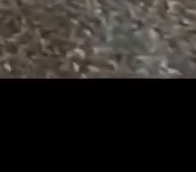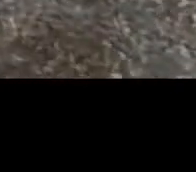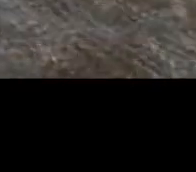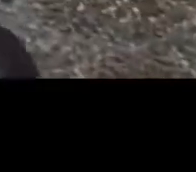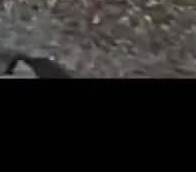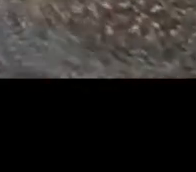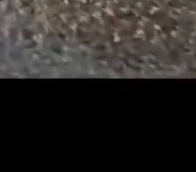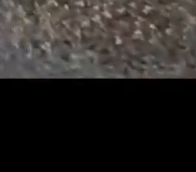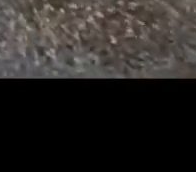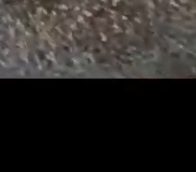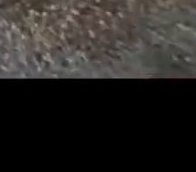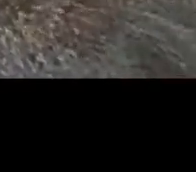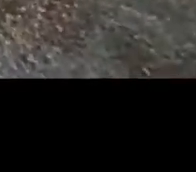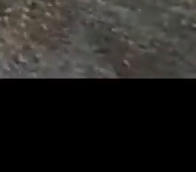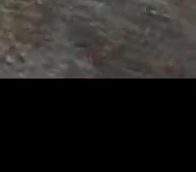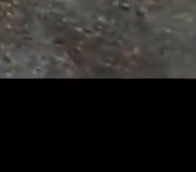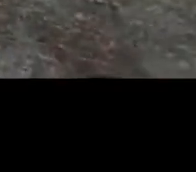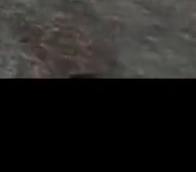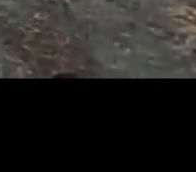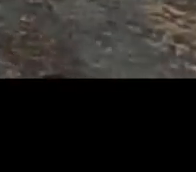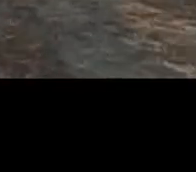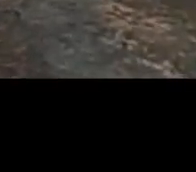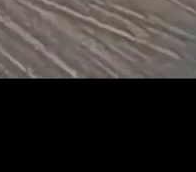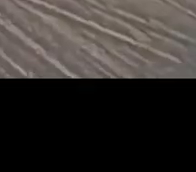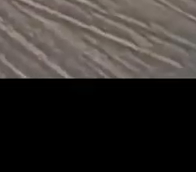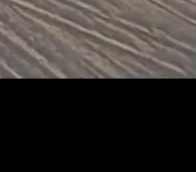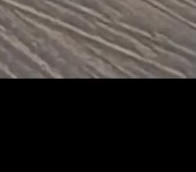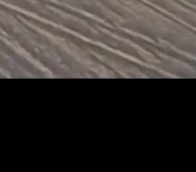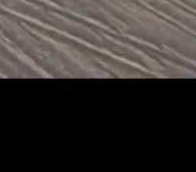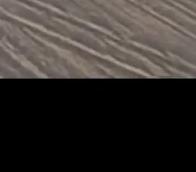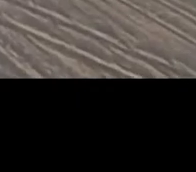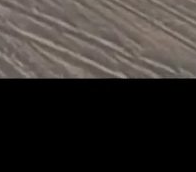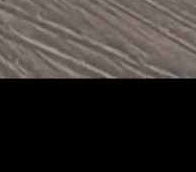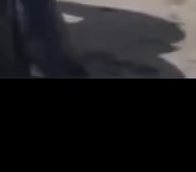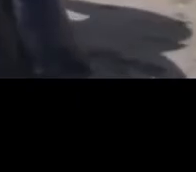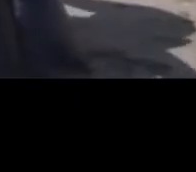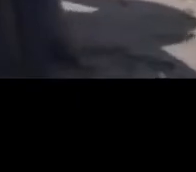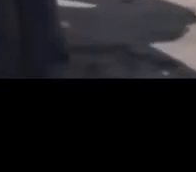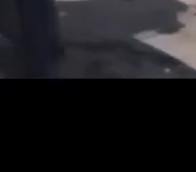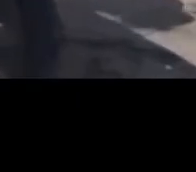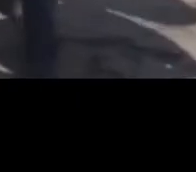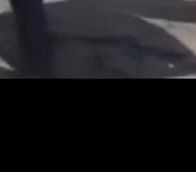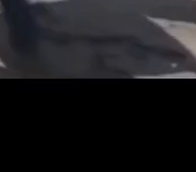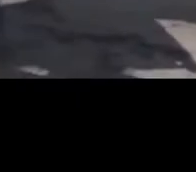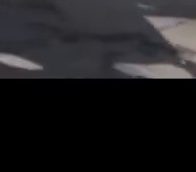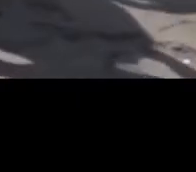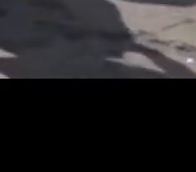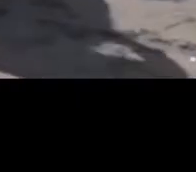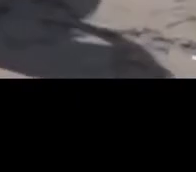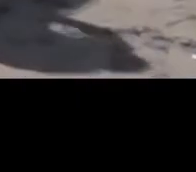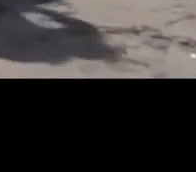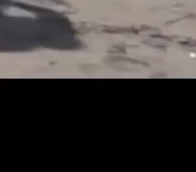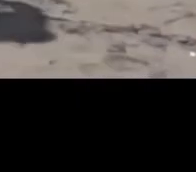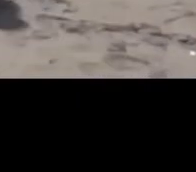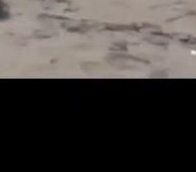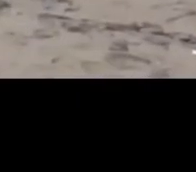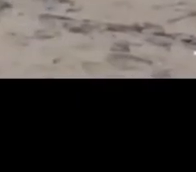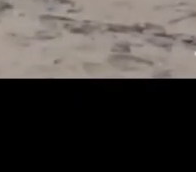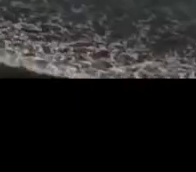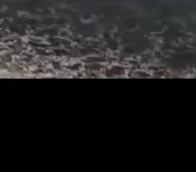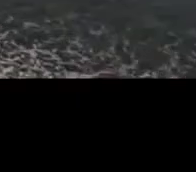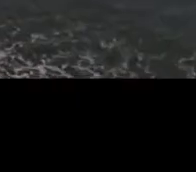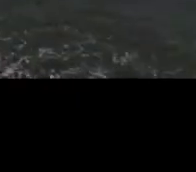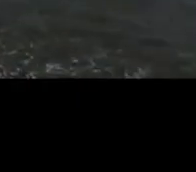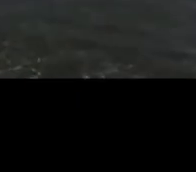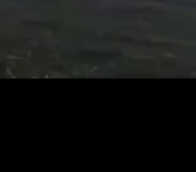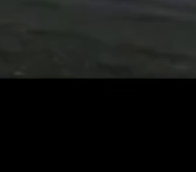Contaminación de nuestras playas. Protejamos los recursos naturales que la Madre Tierra nos da. Cuidar